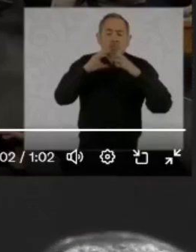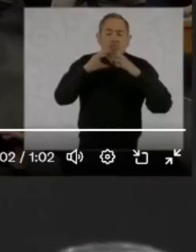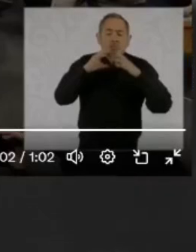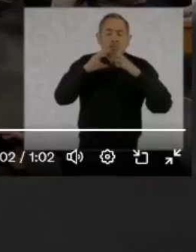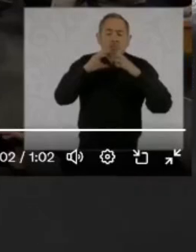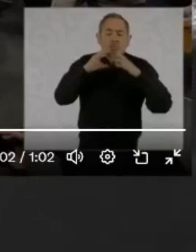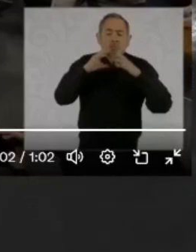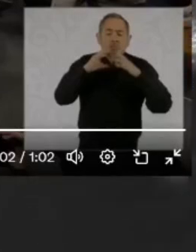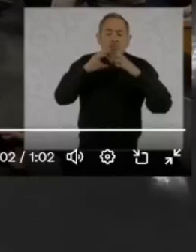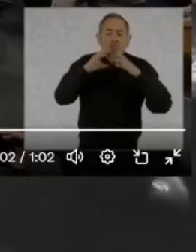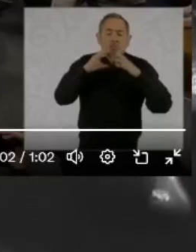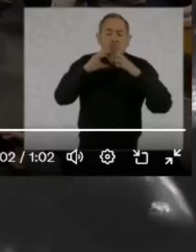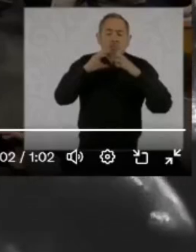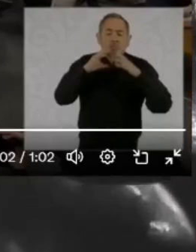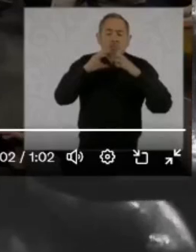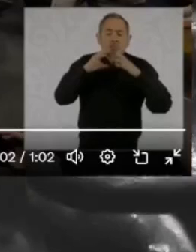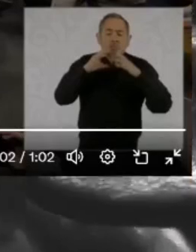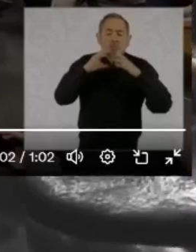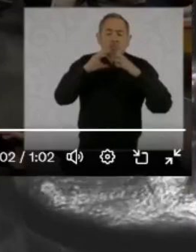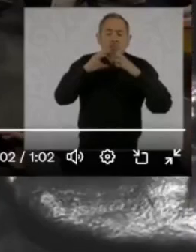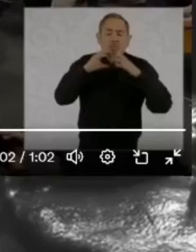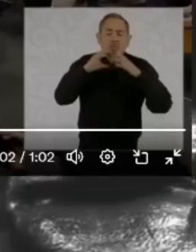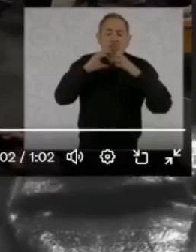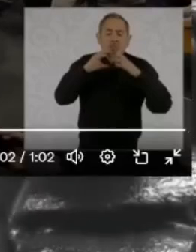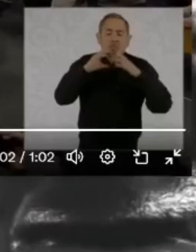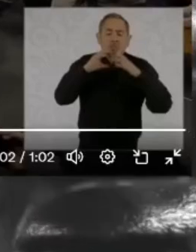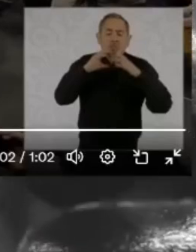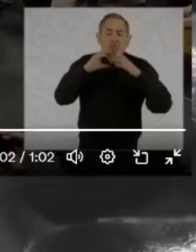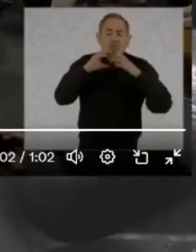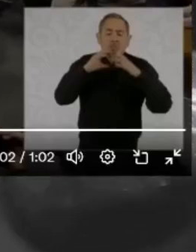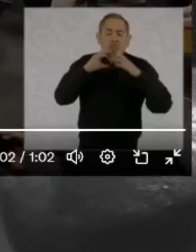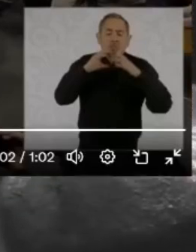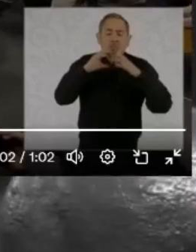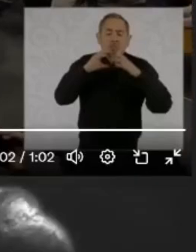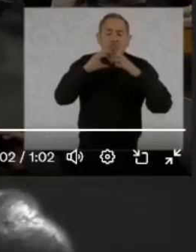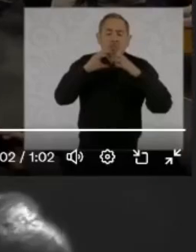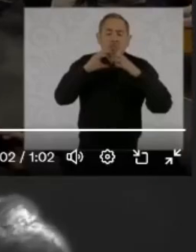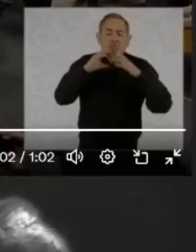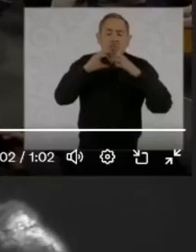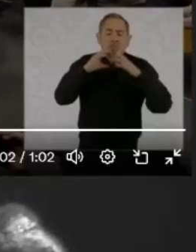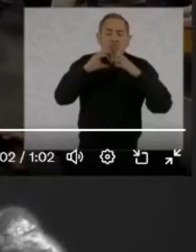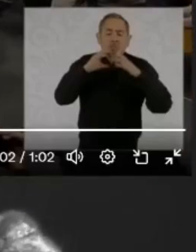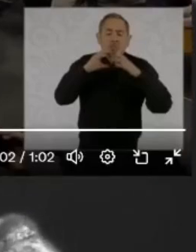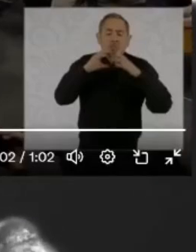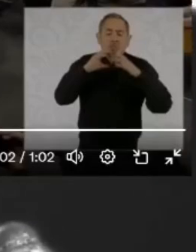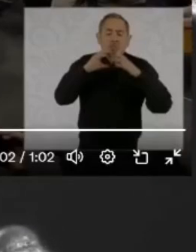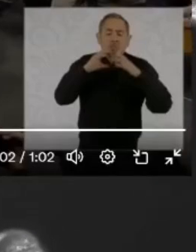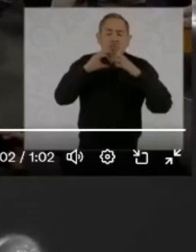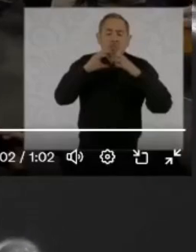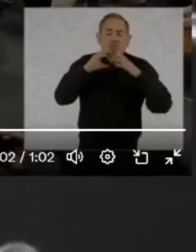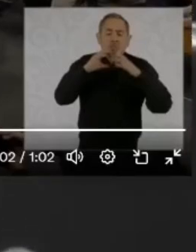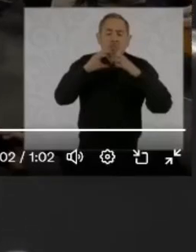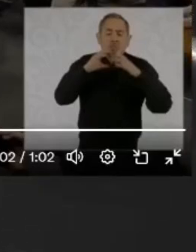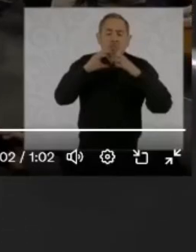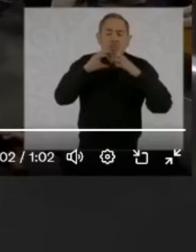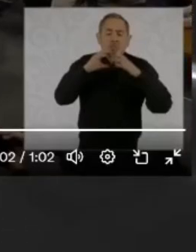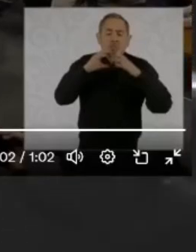que ver. Y el otro lado de ello, ¿cuál es? El otro lado de esta situación tiene lana, es